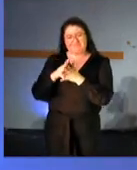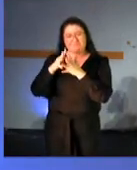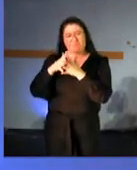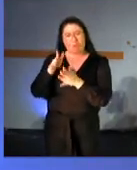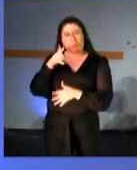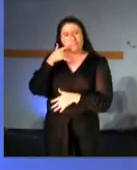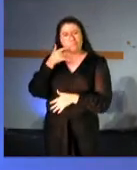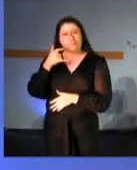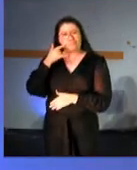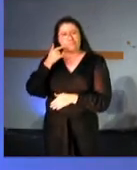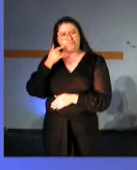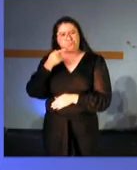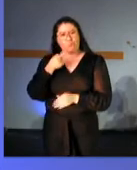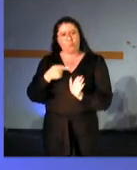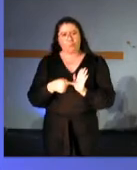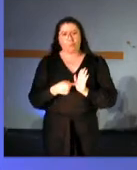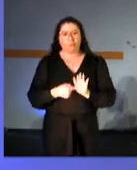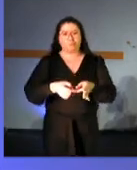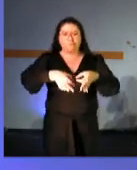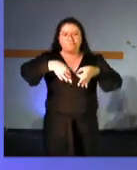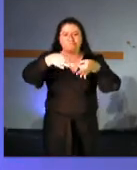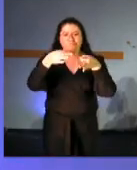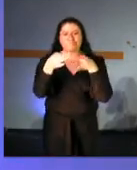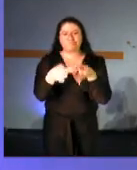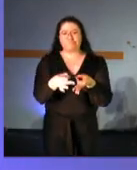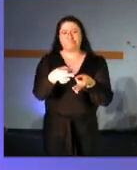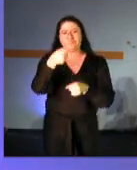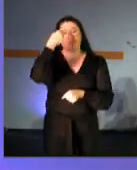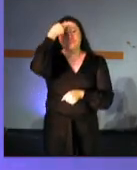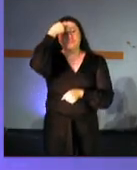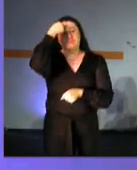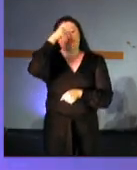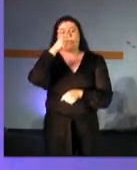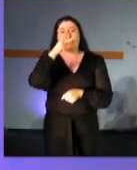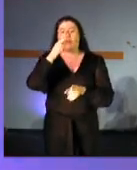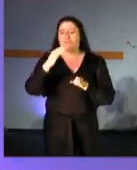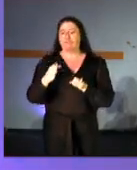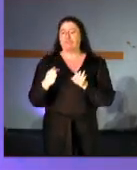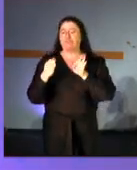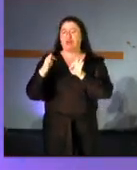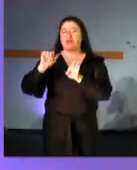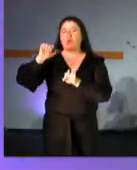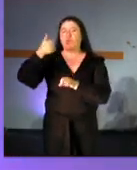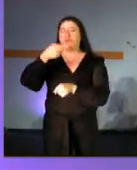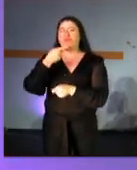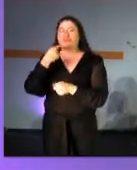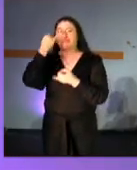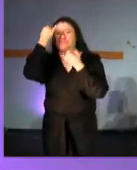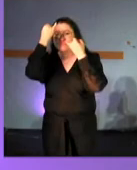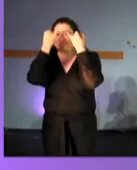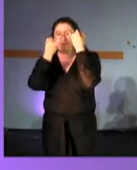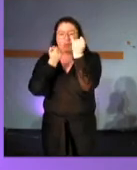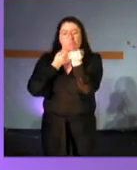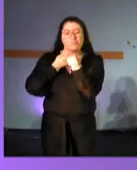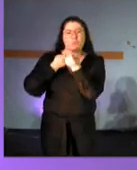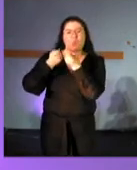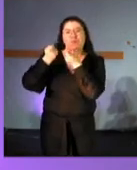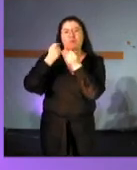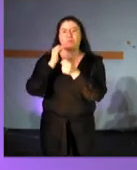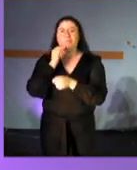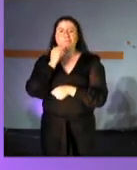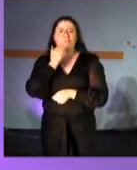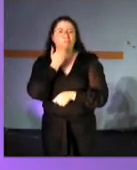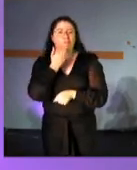para enfrentar también el relato manipulador y tergiversado que se hace en el